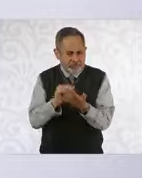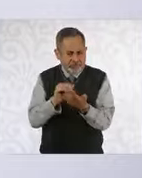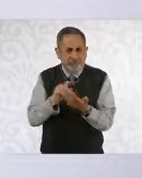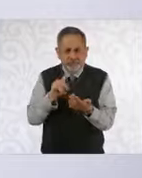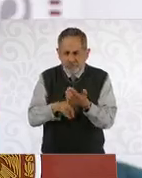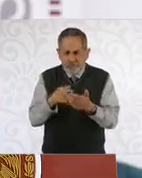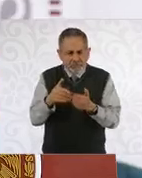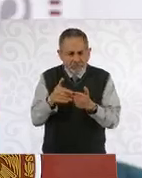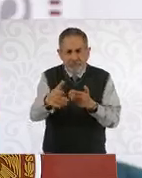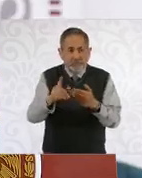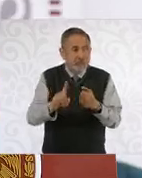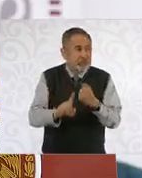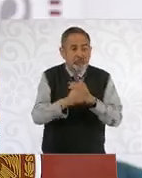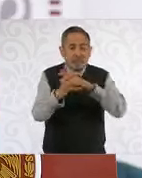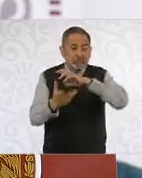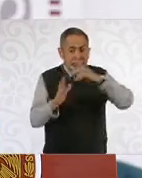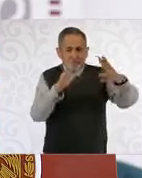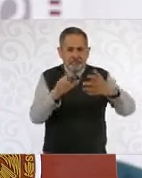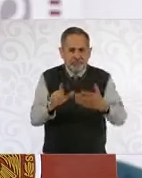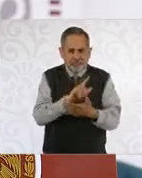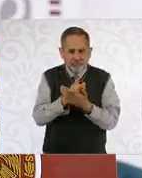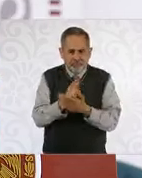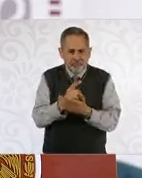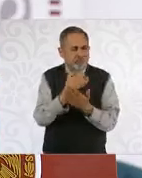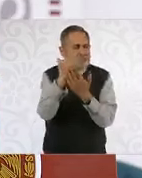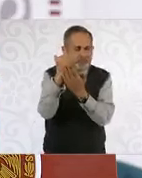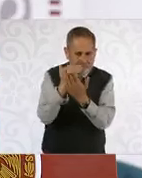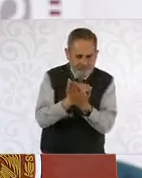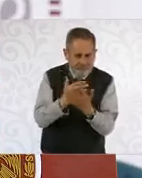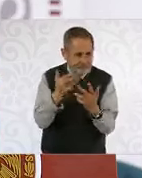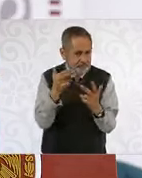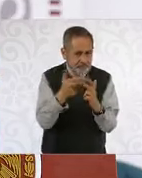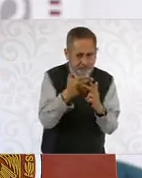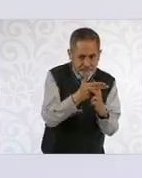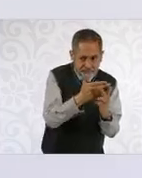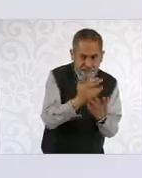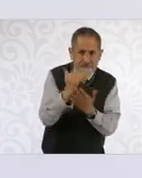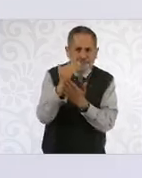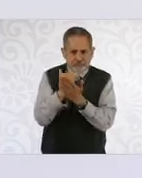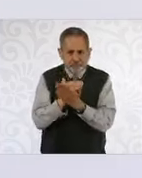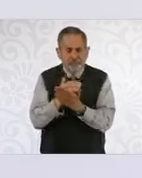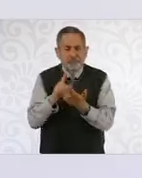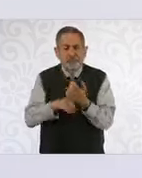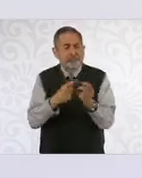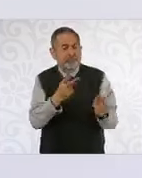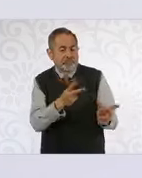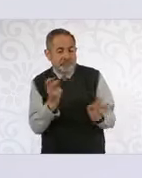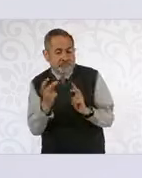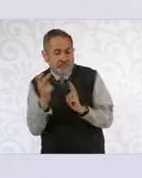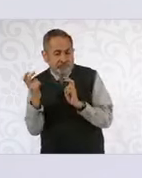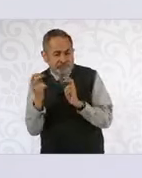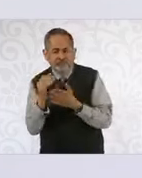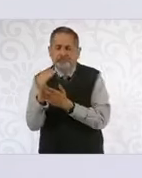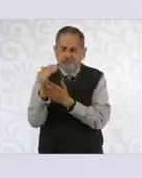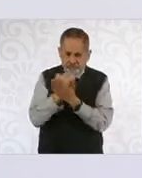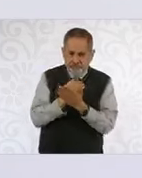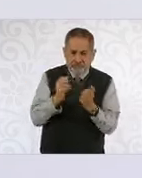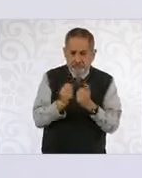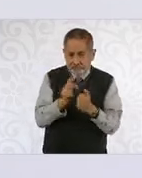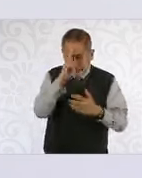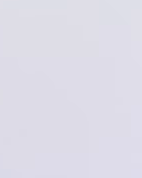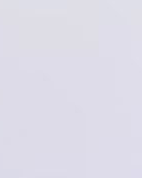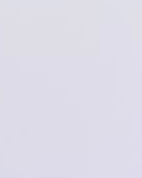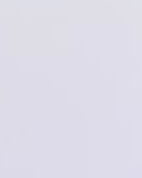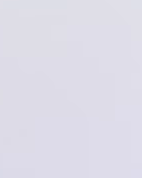los delitos de alto impacto. Homicidios y todos los robos, particularmente con